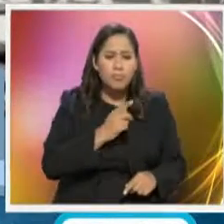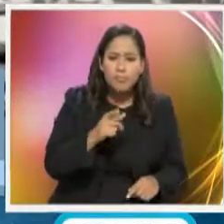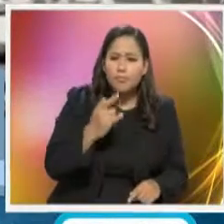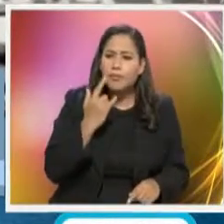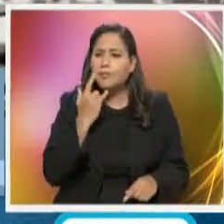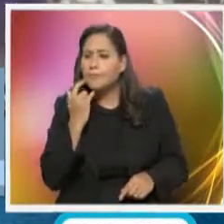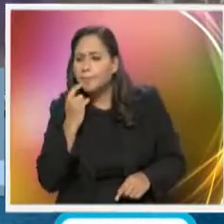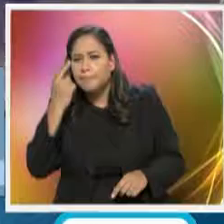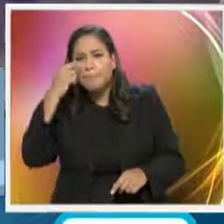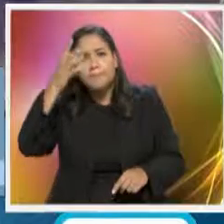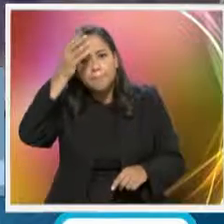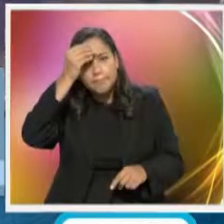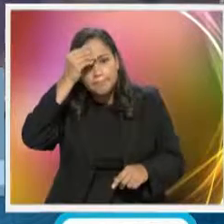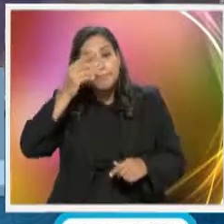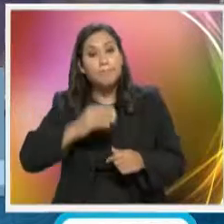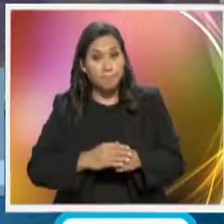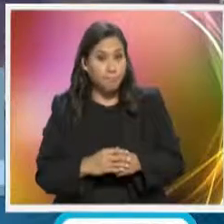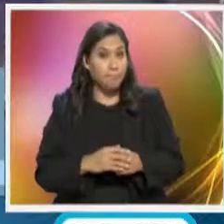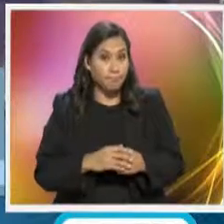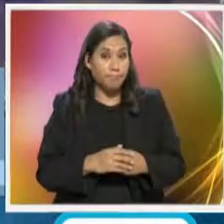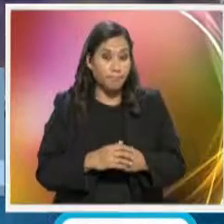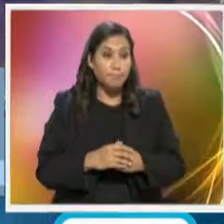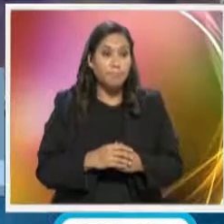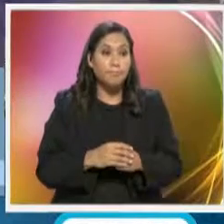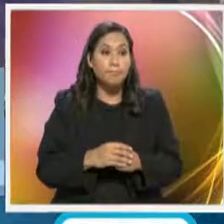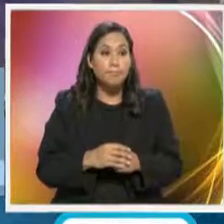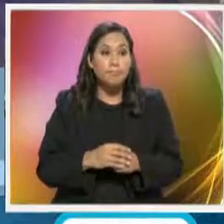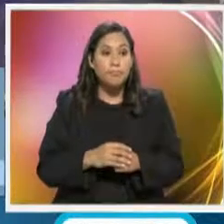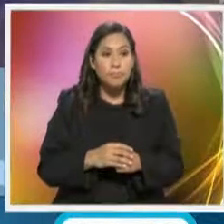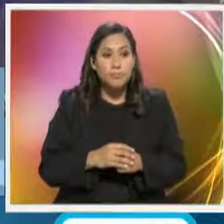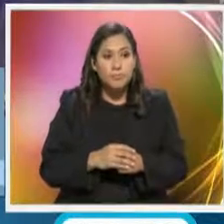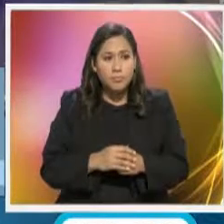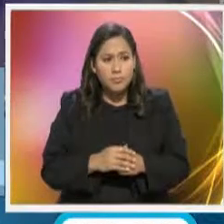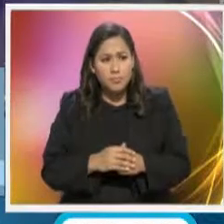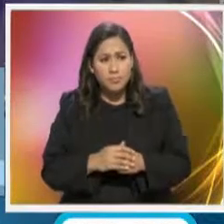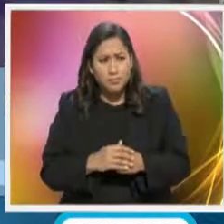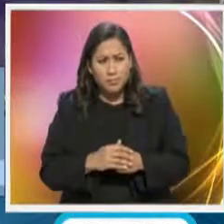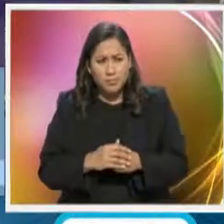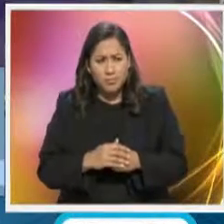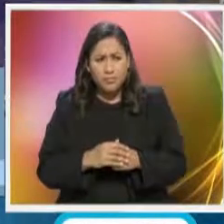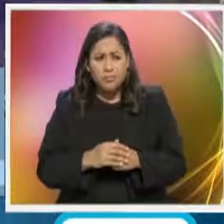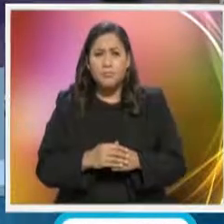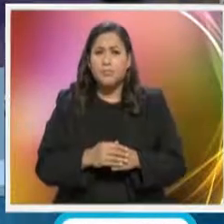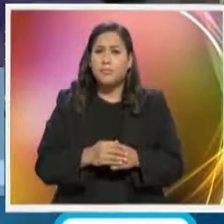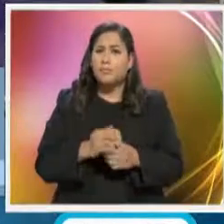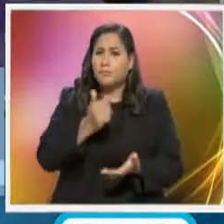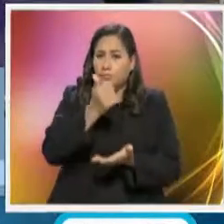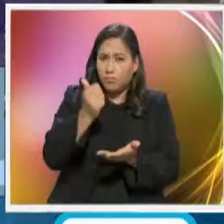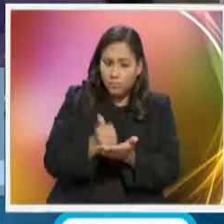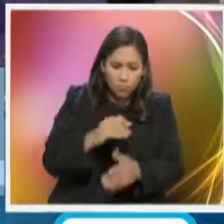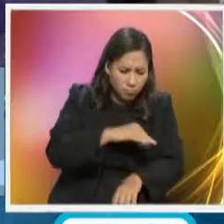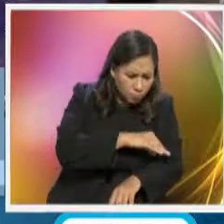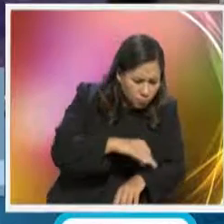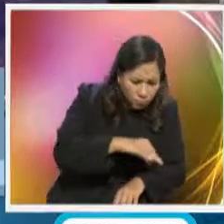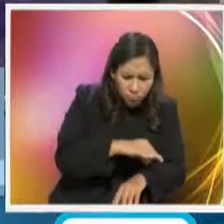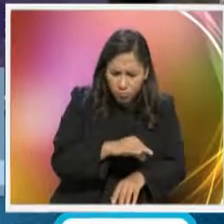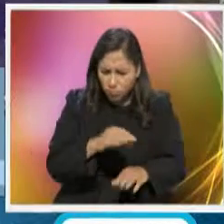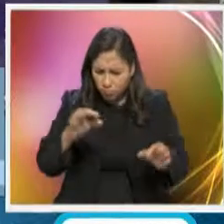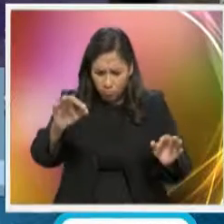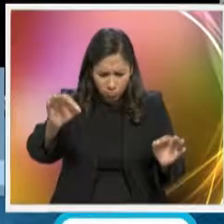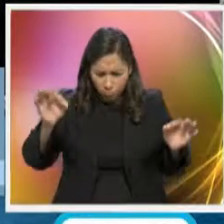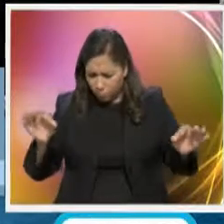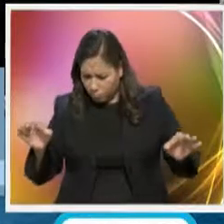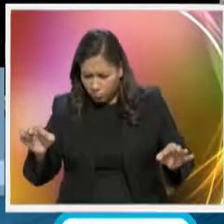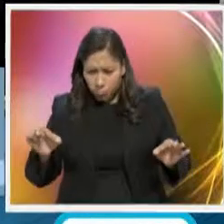ustedes como las personas que están a cargo, ¿no?, de la planeación de la ciudad, los trazos urbanísticos, pues esto les